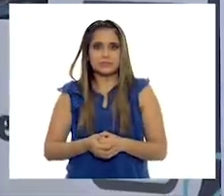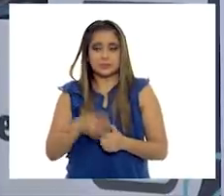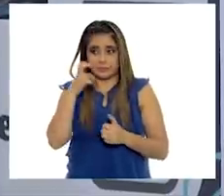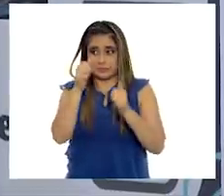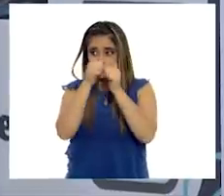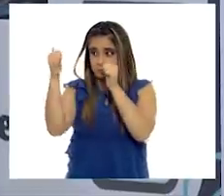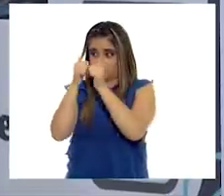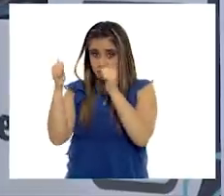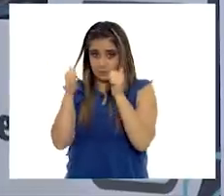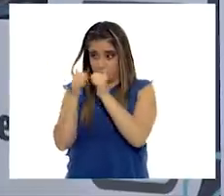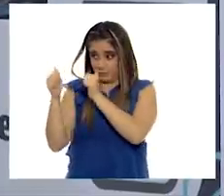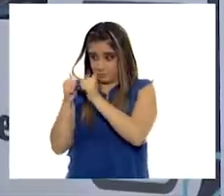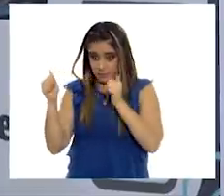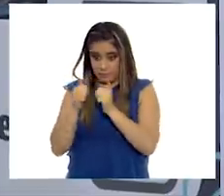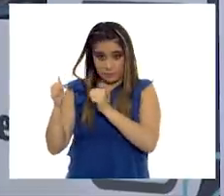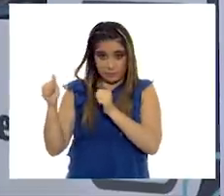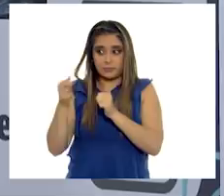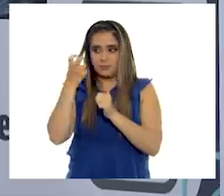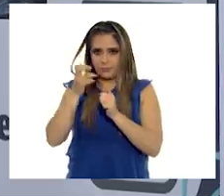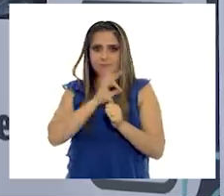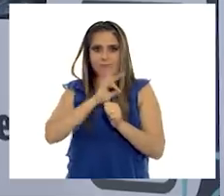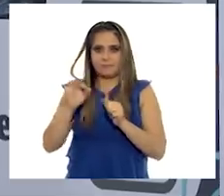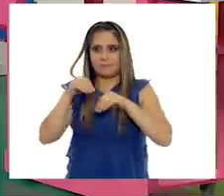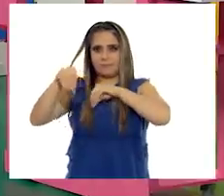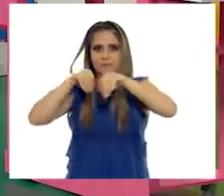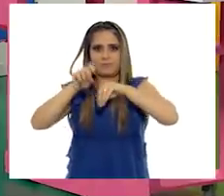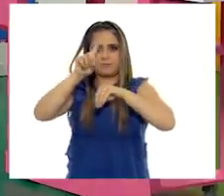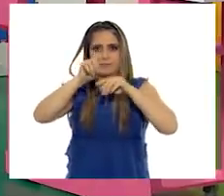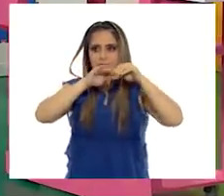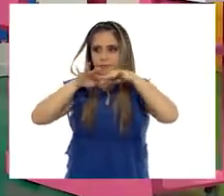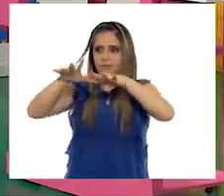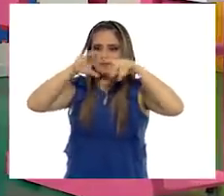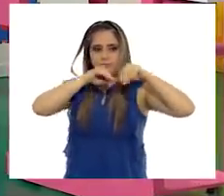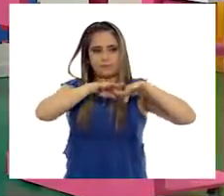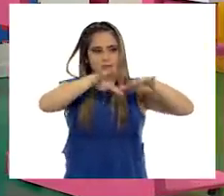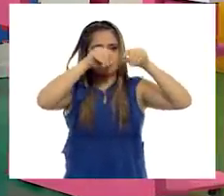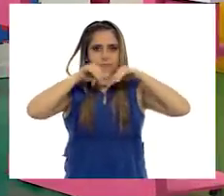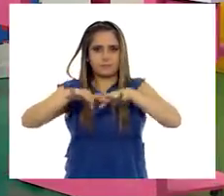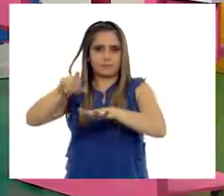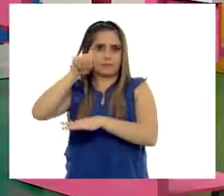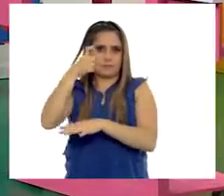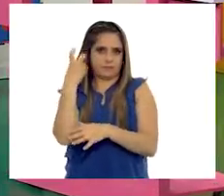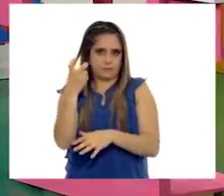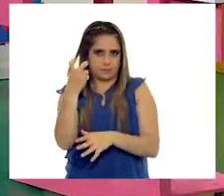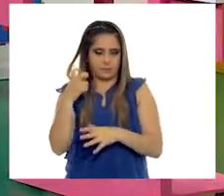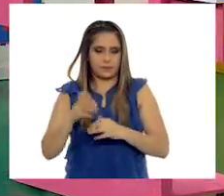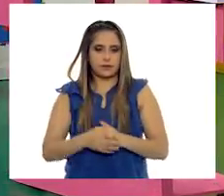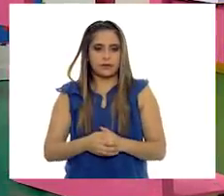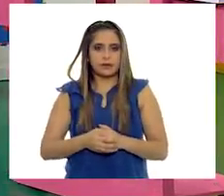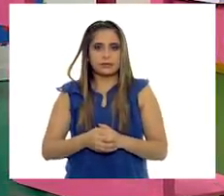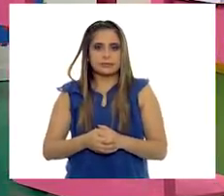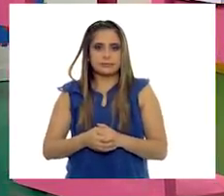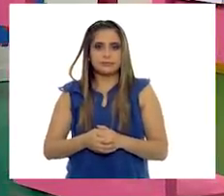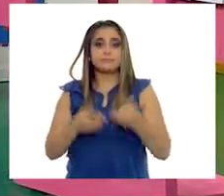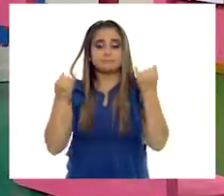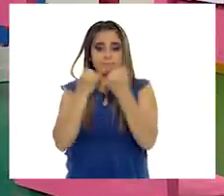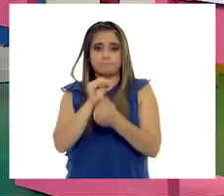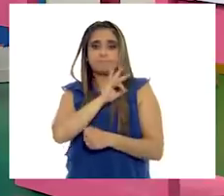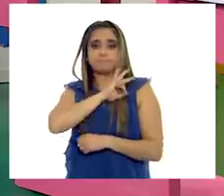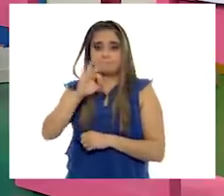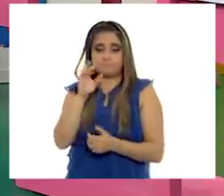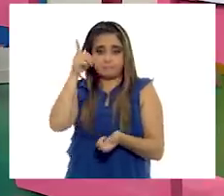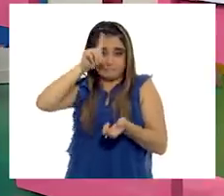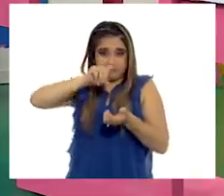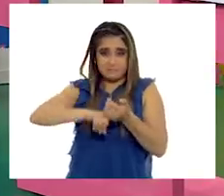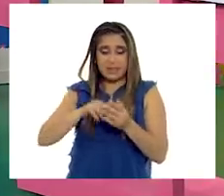esto les permite tener movimiento. Pero también recordemos que podían tener viscosidad, ¿te